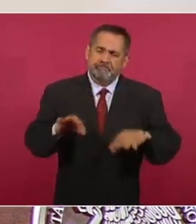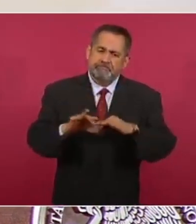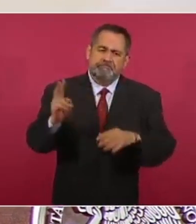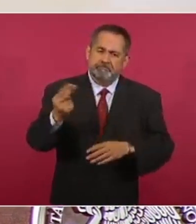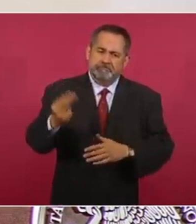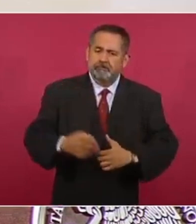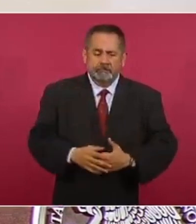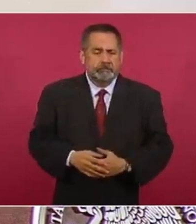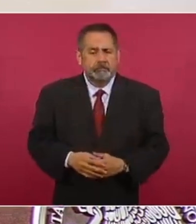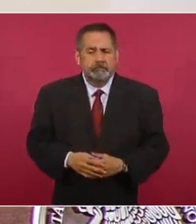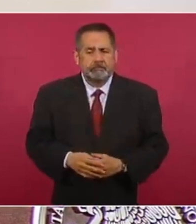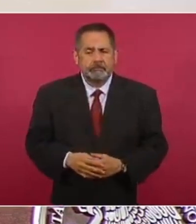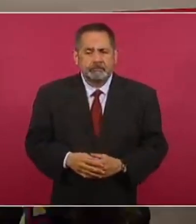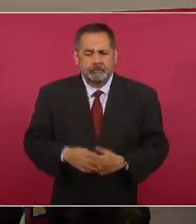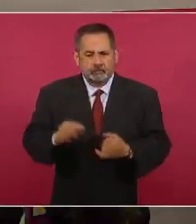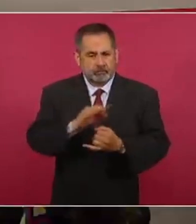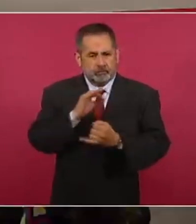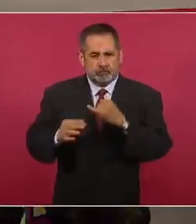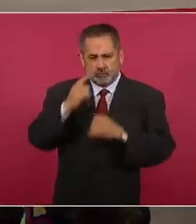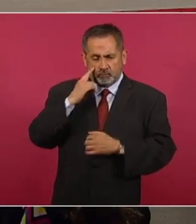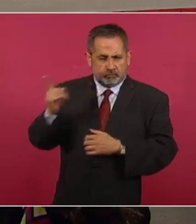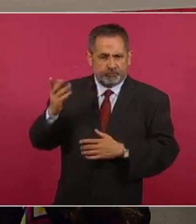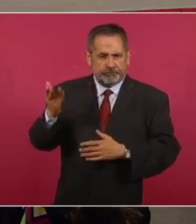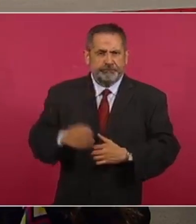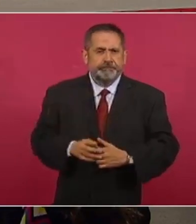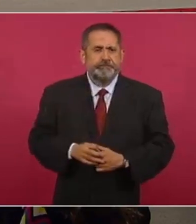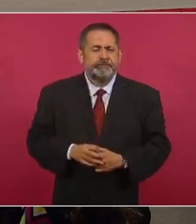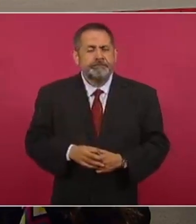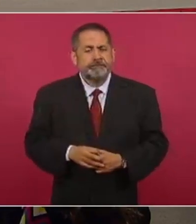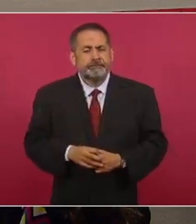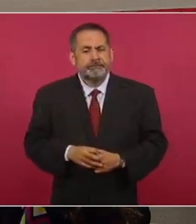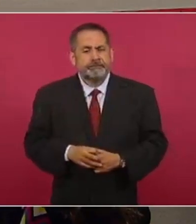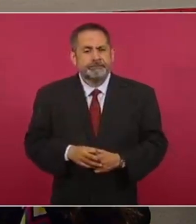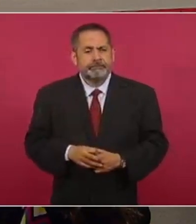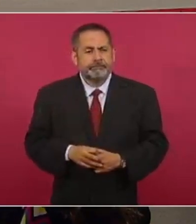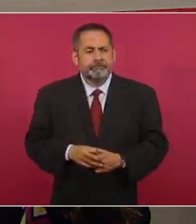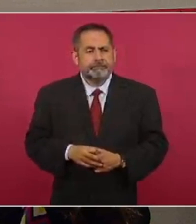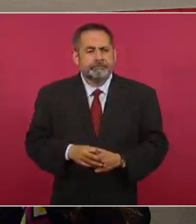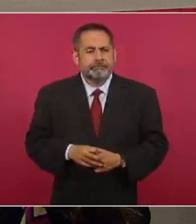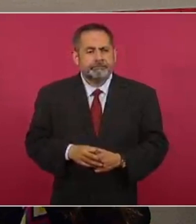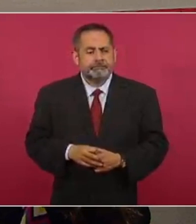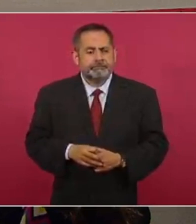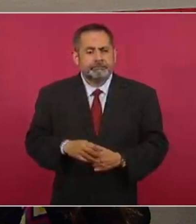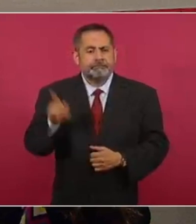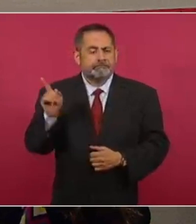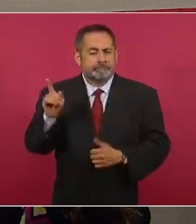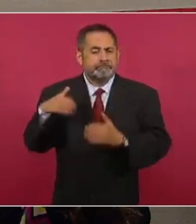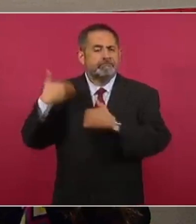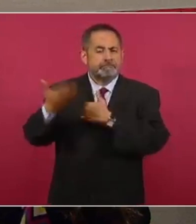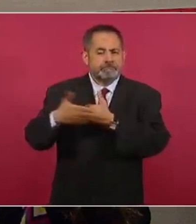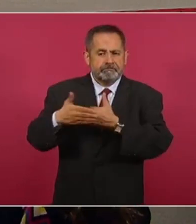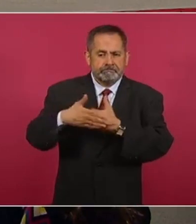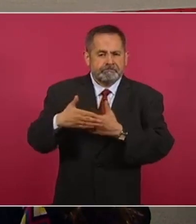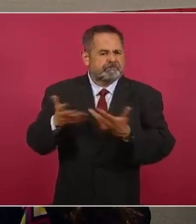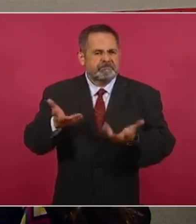importante y finalmente se pueden pasar a la siguiente esa es la agenda de los de las siguientes acciones que